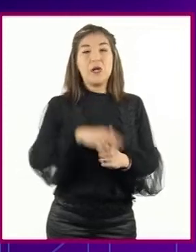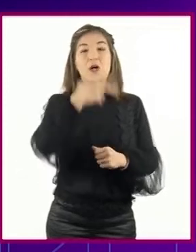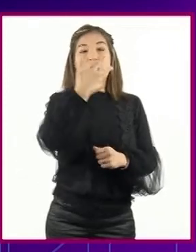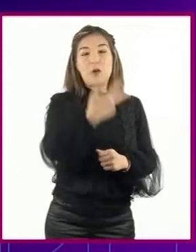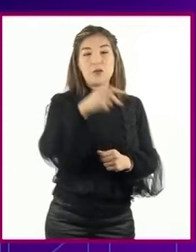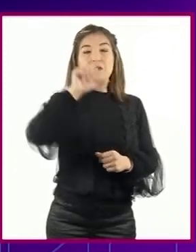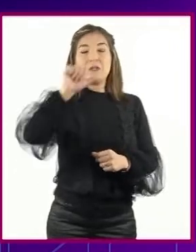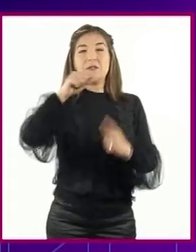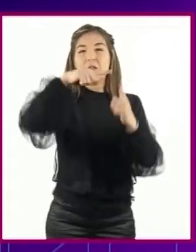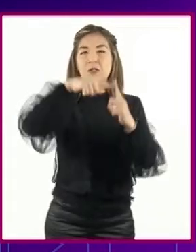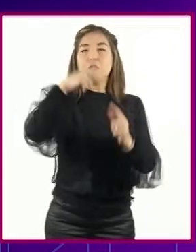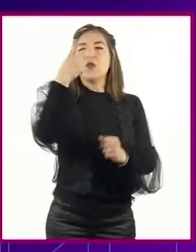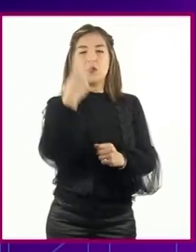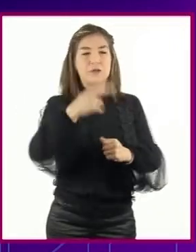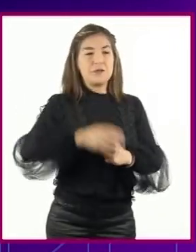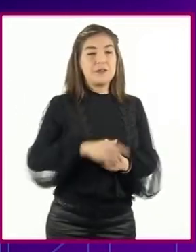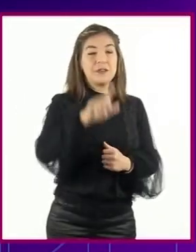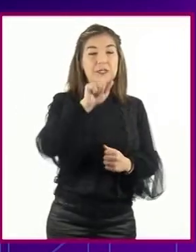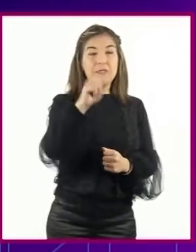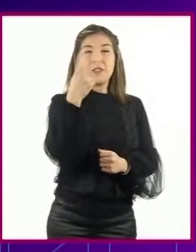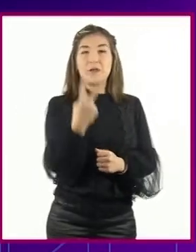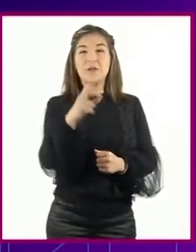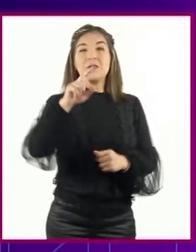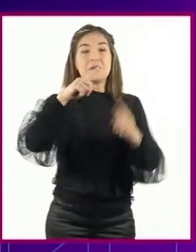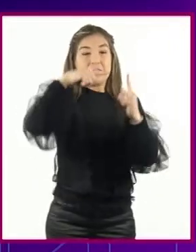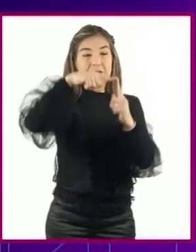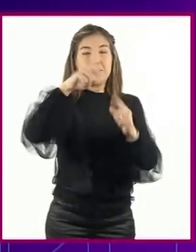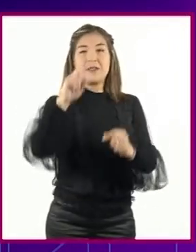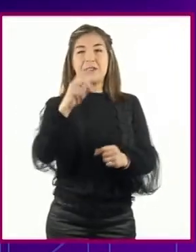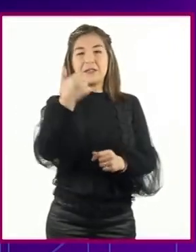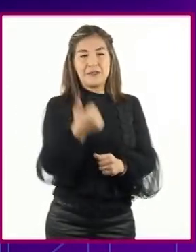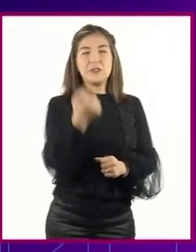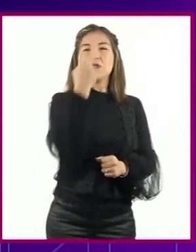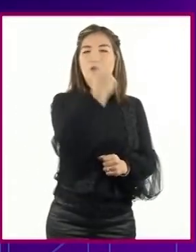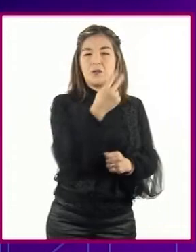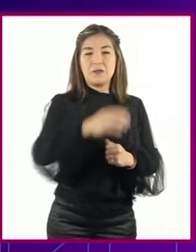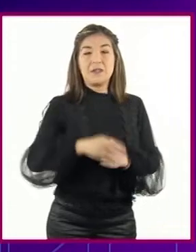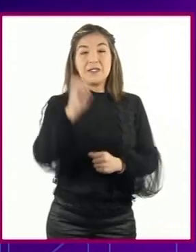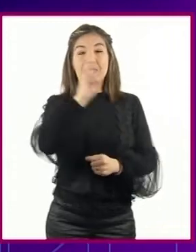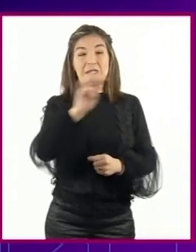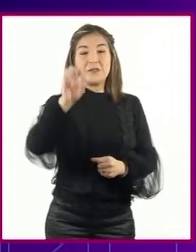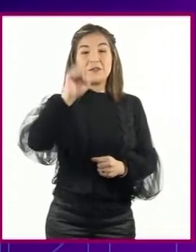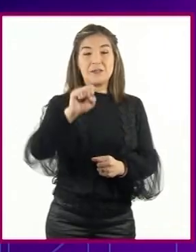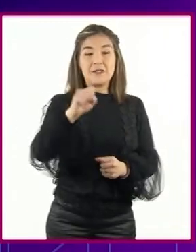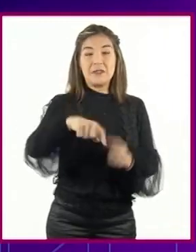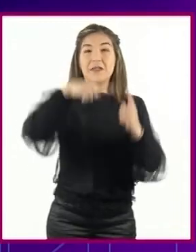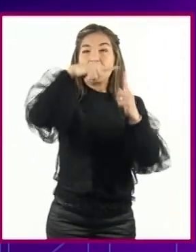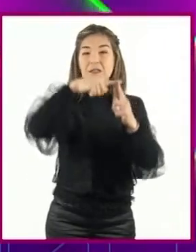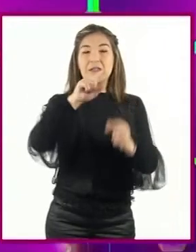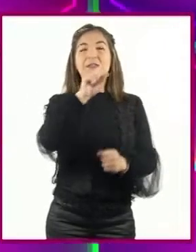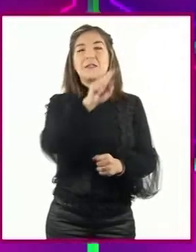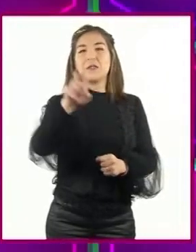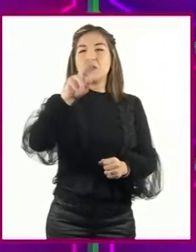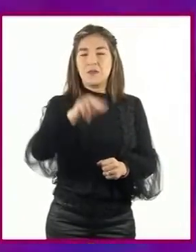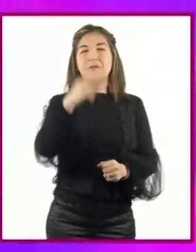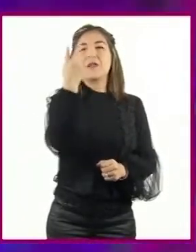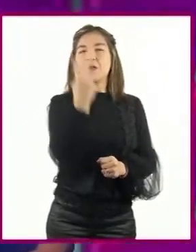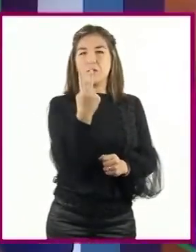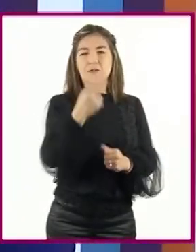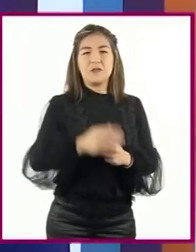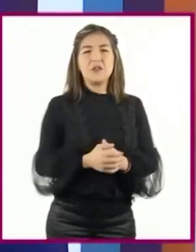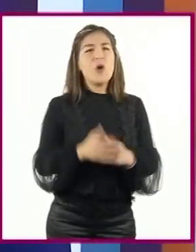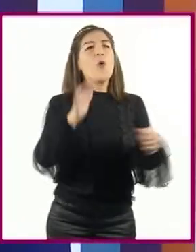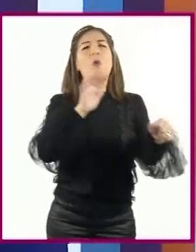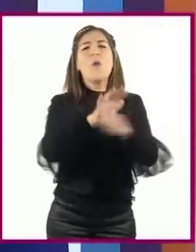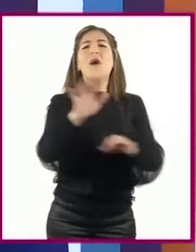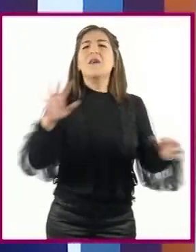2. 72 entre 36 es igual a 2. 360 entre 180 es igual a 2. ¿Qué